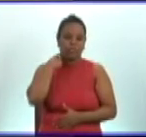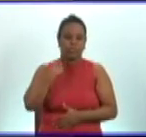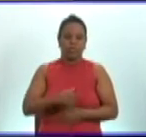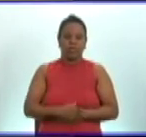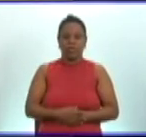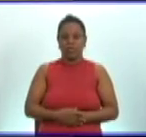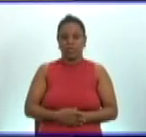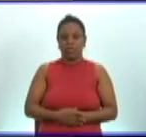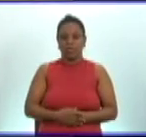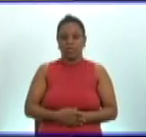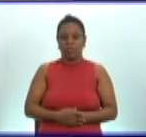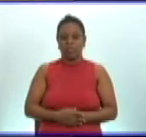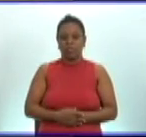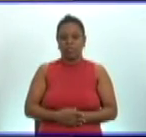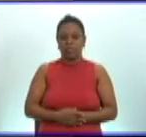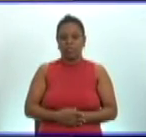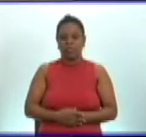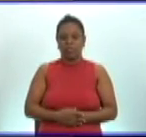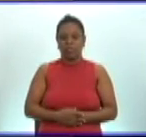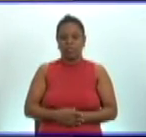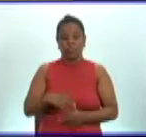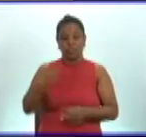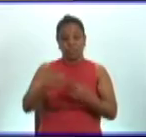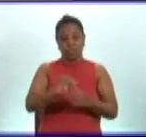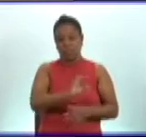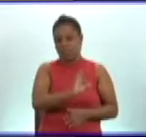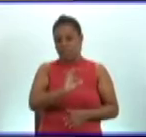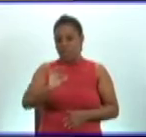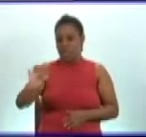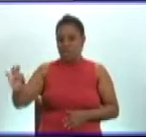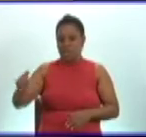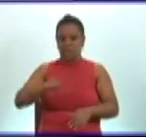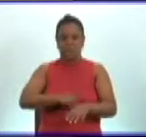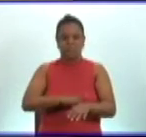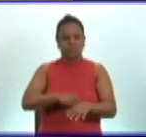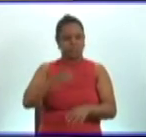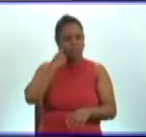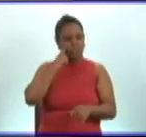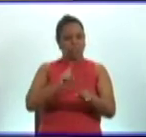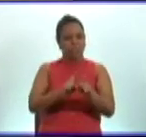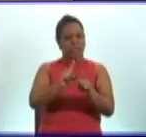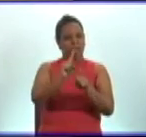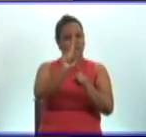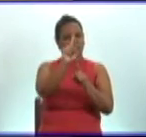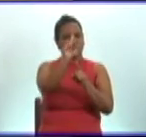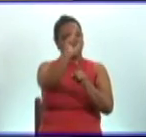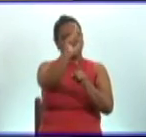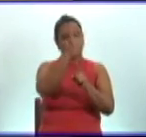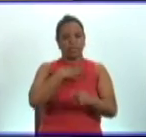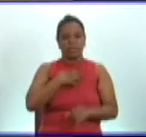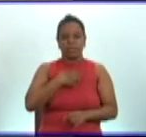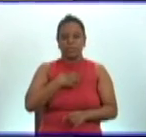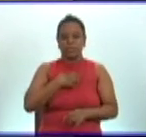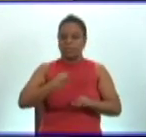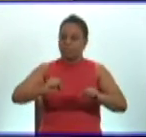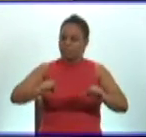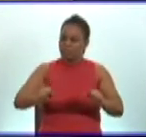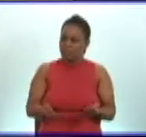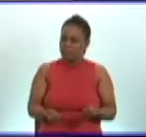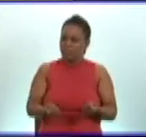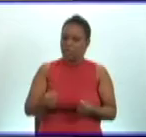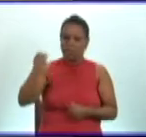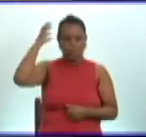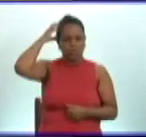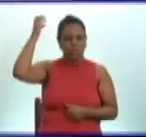hacer mediante una línea de tiempo para que podamos ver también el ascenso que va teniendo esa represión española contra